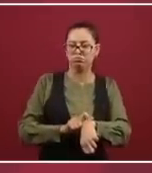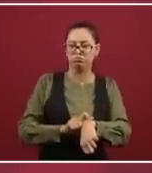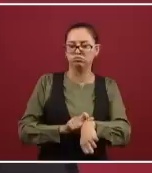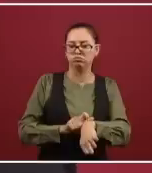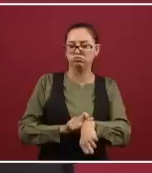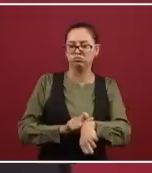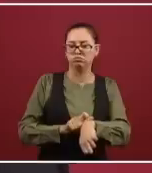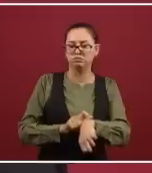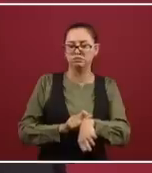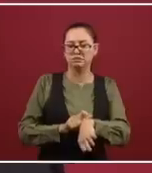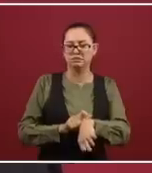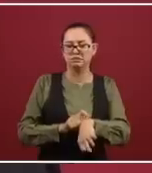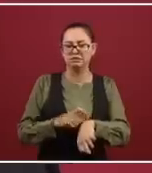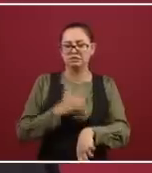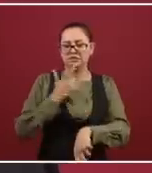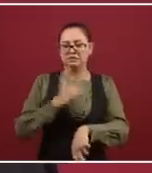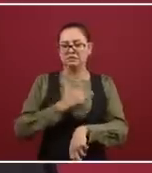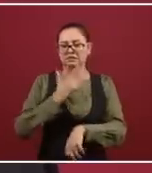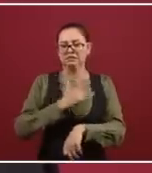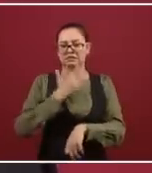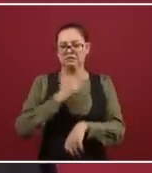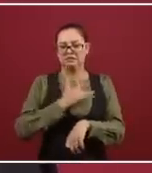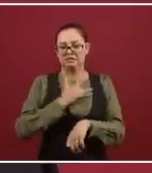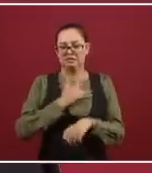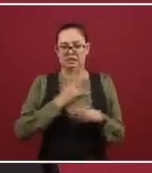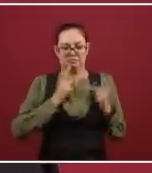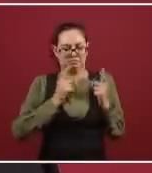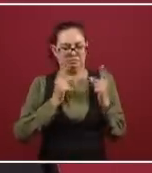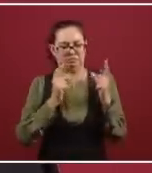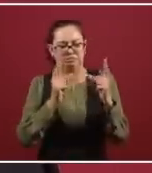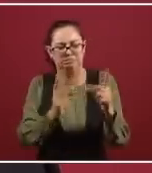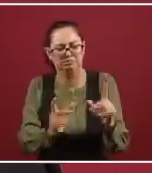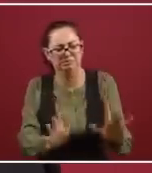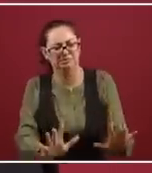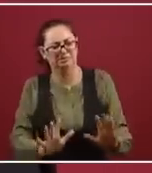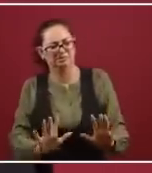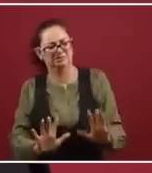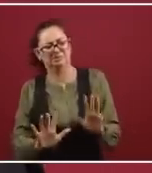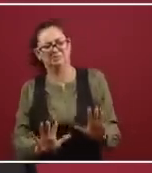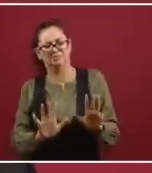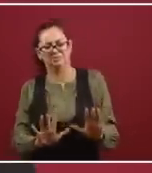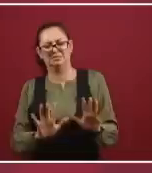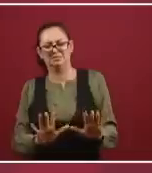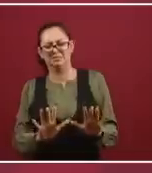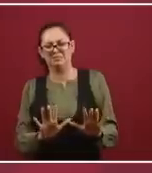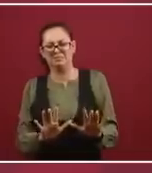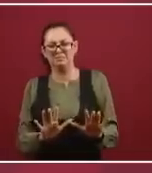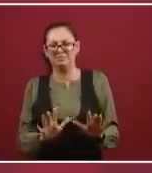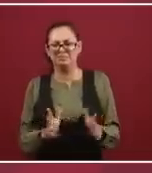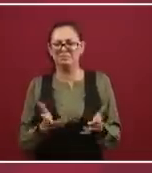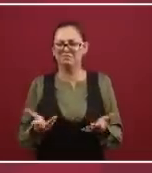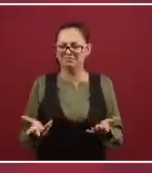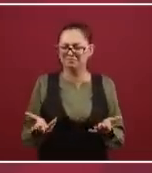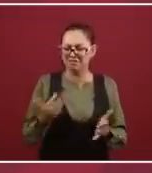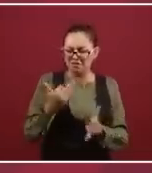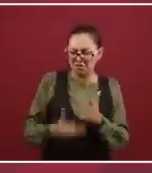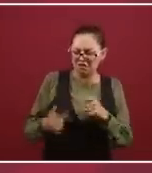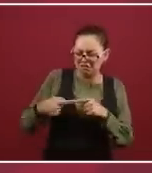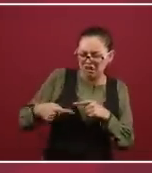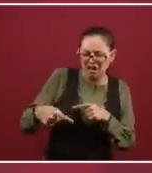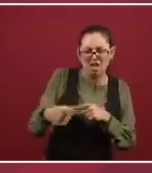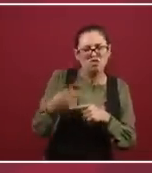está muy apresurada la pregunta, porque tenemos todavía dos